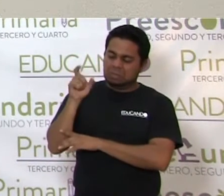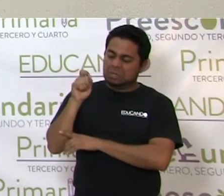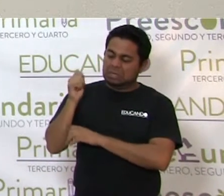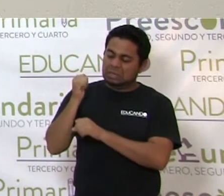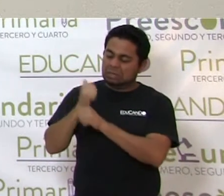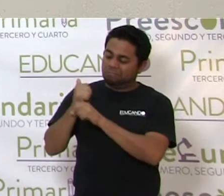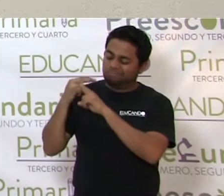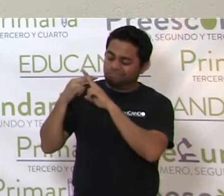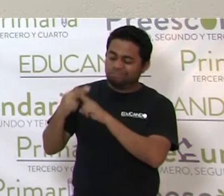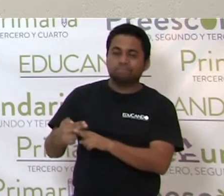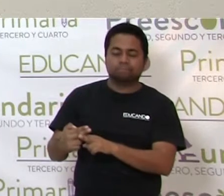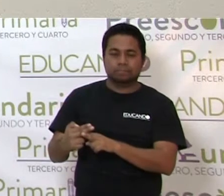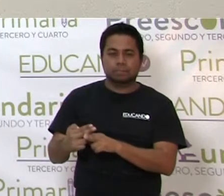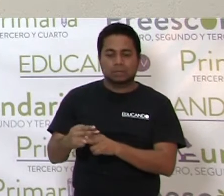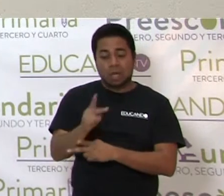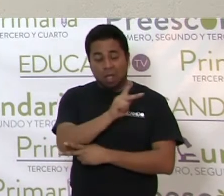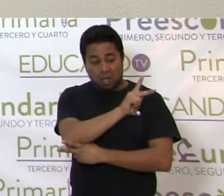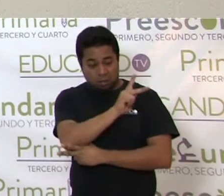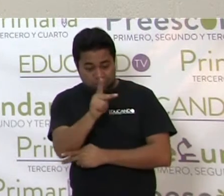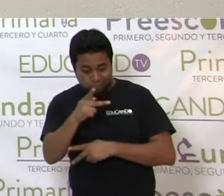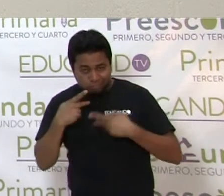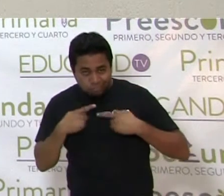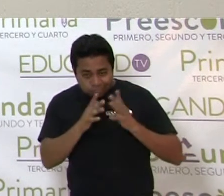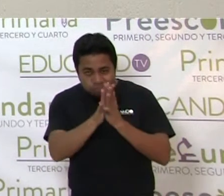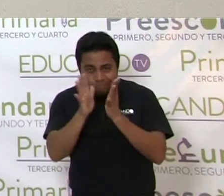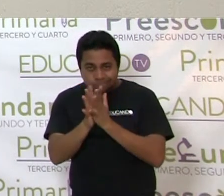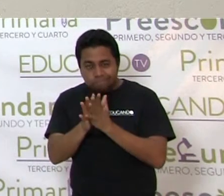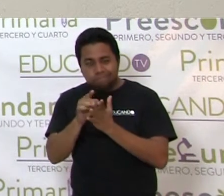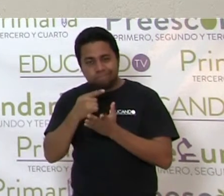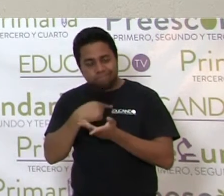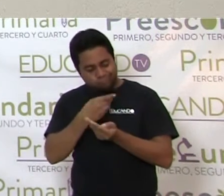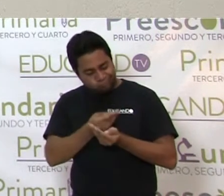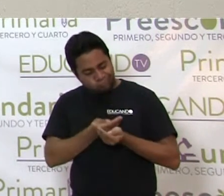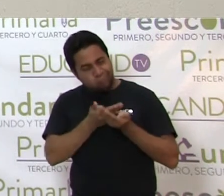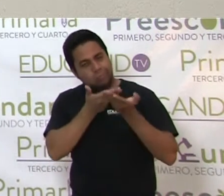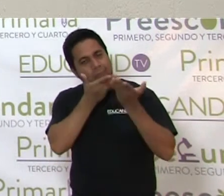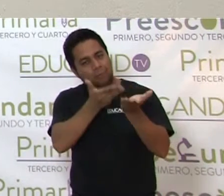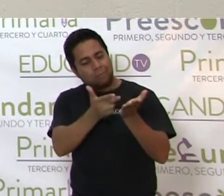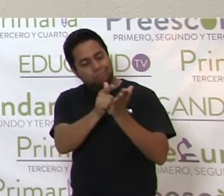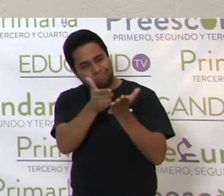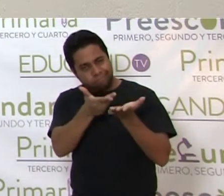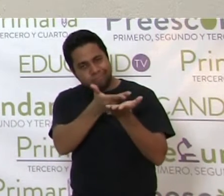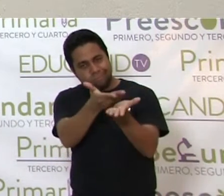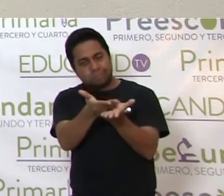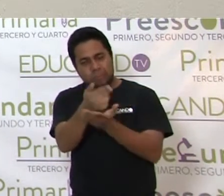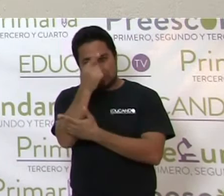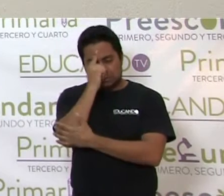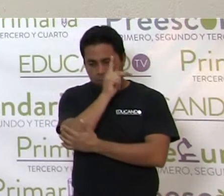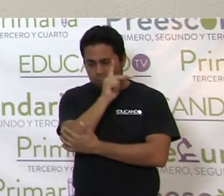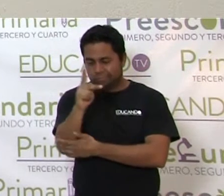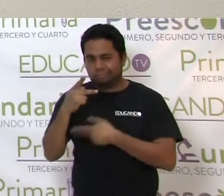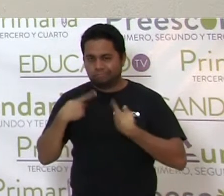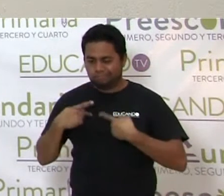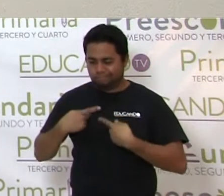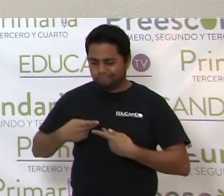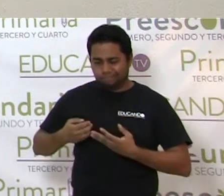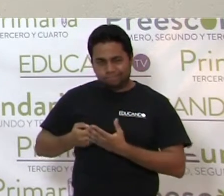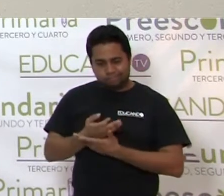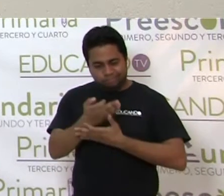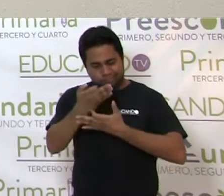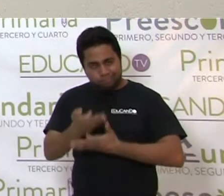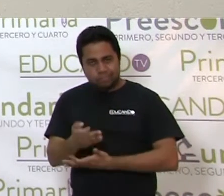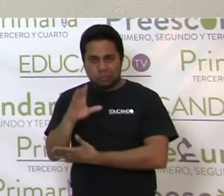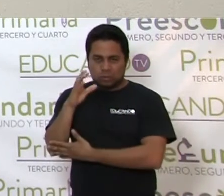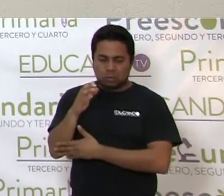años. A todos ellos lo dedico, y con ellos a todos los colombianos,